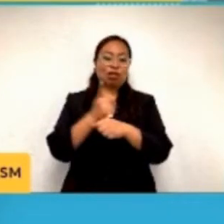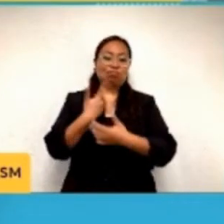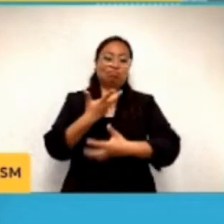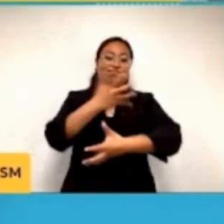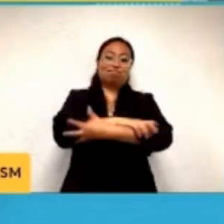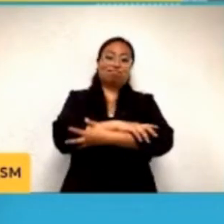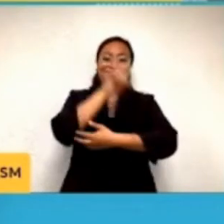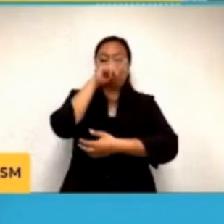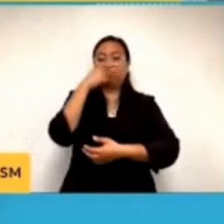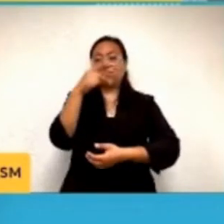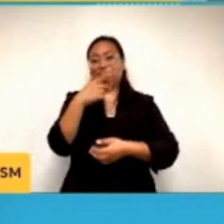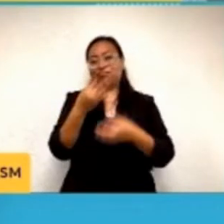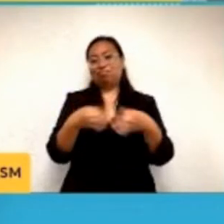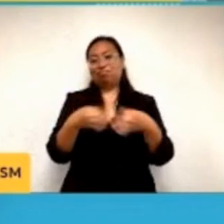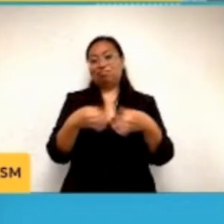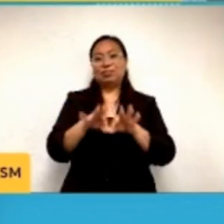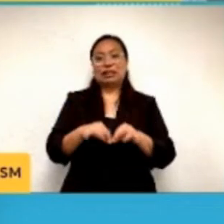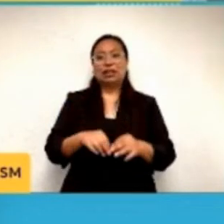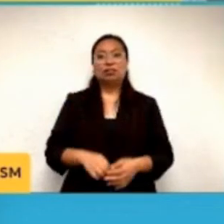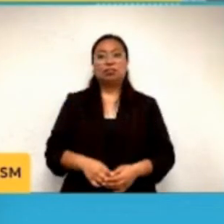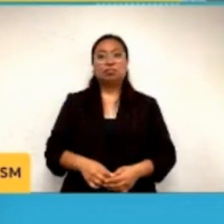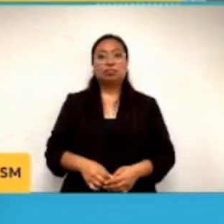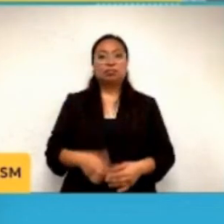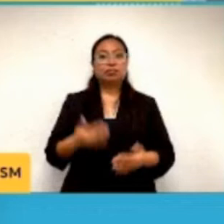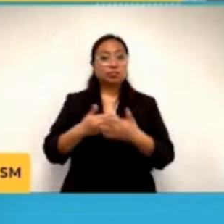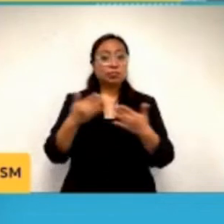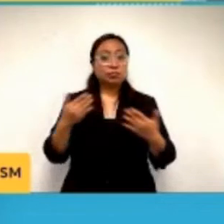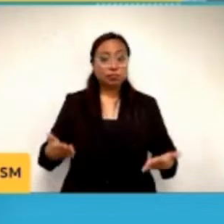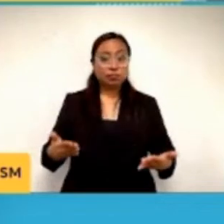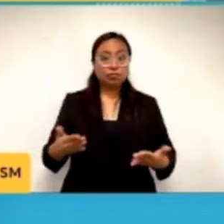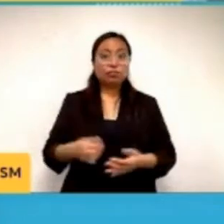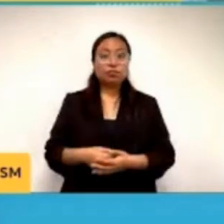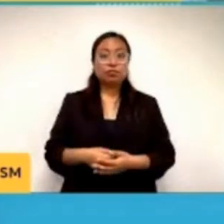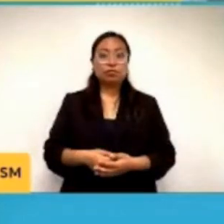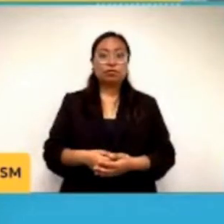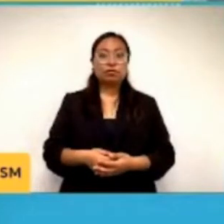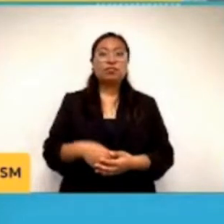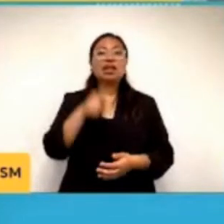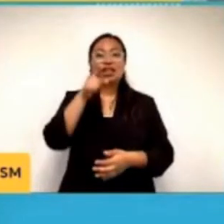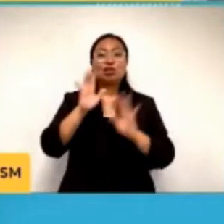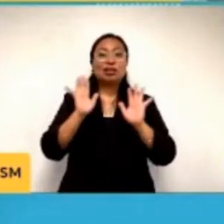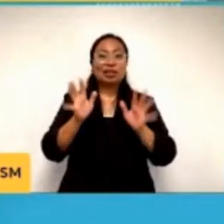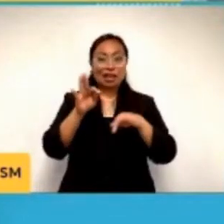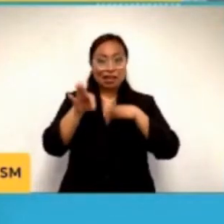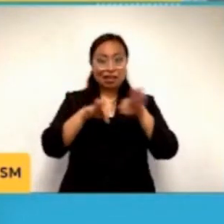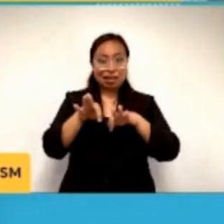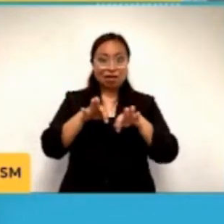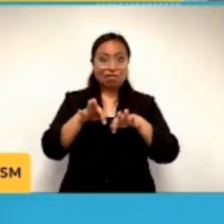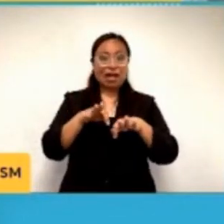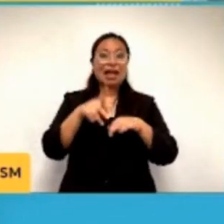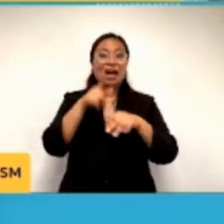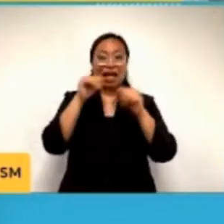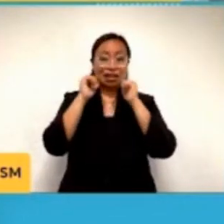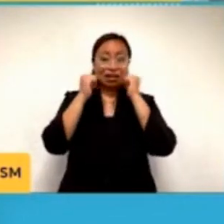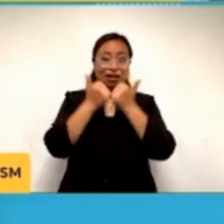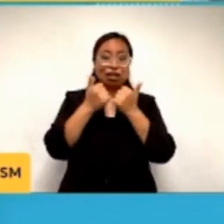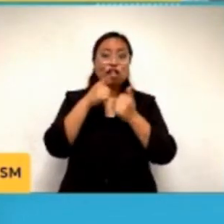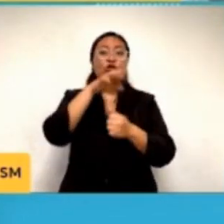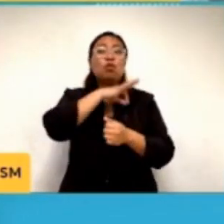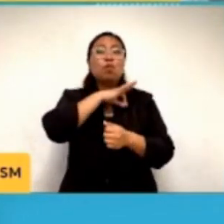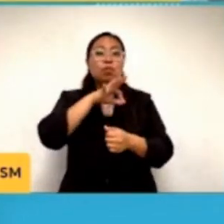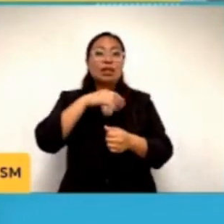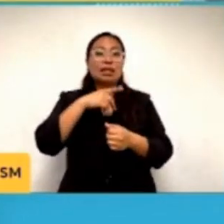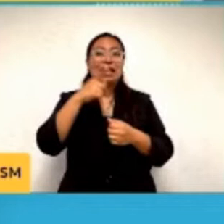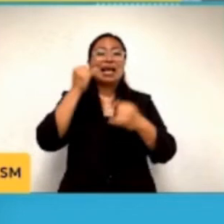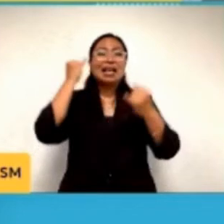muy probablemente tú ya haces si es que trabajas actualmente en una organización es que te vuelvas intrapreneur, que te vuelvas esa persona